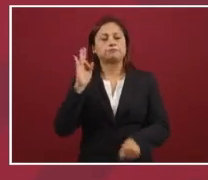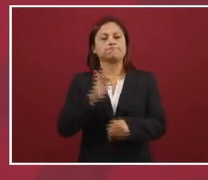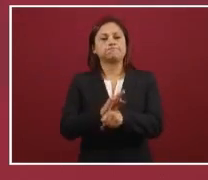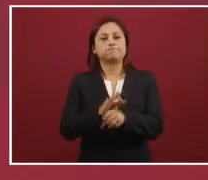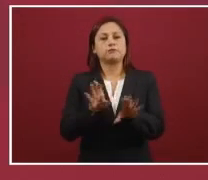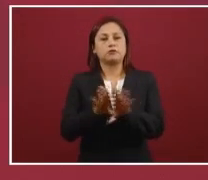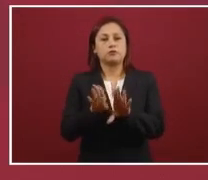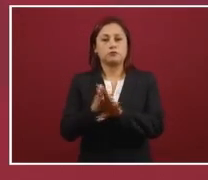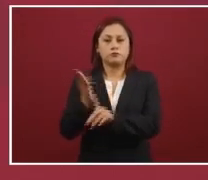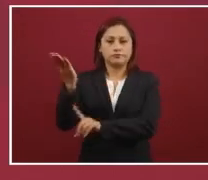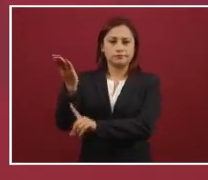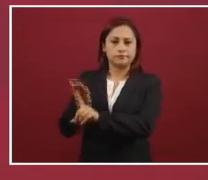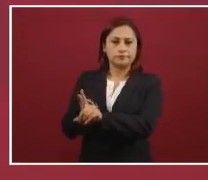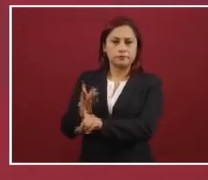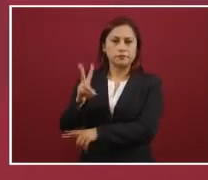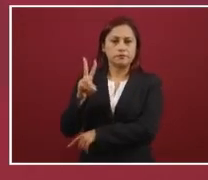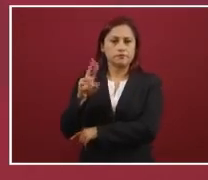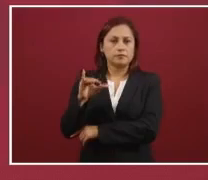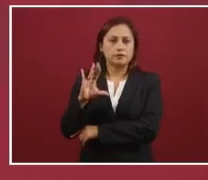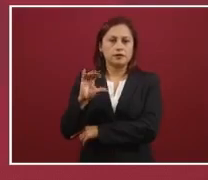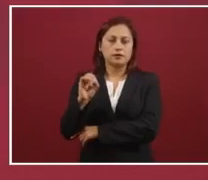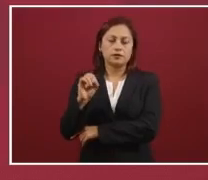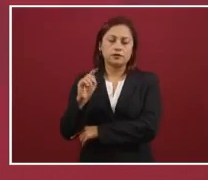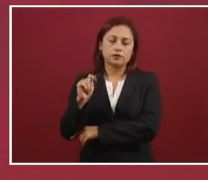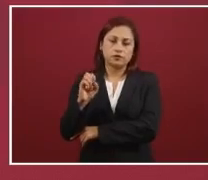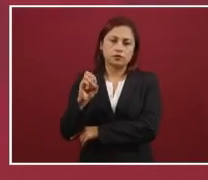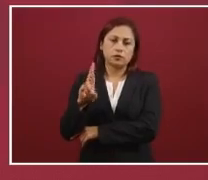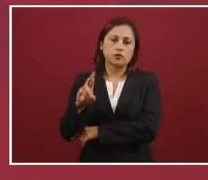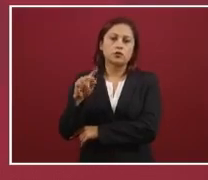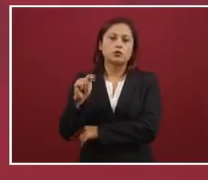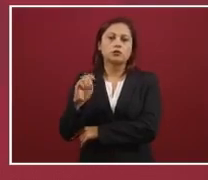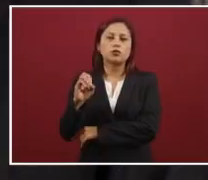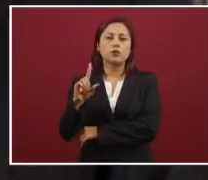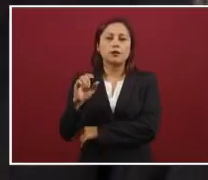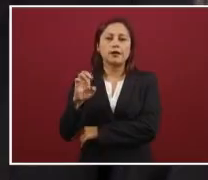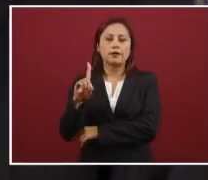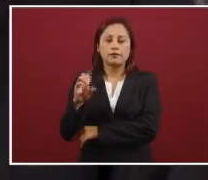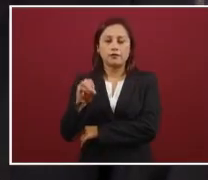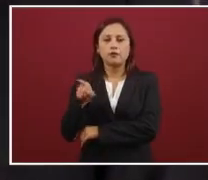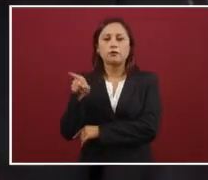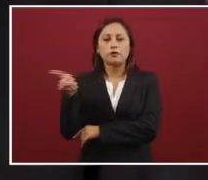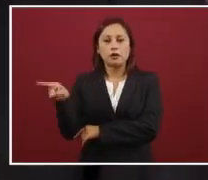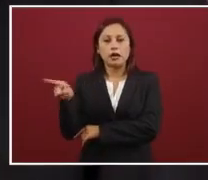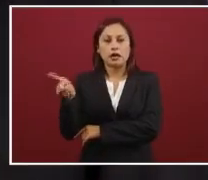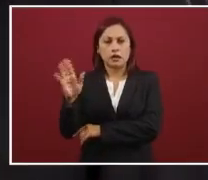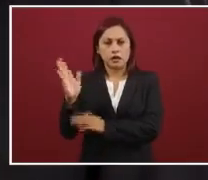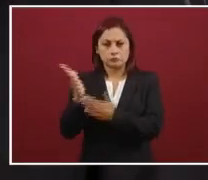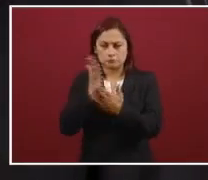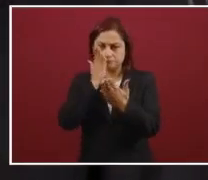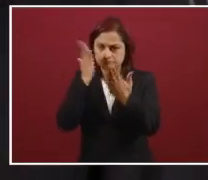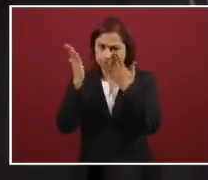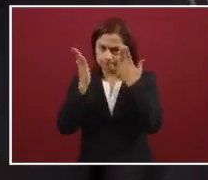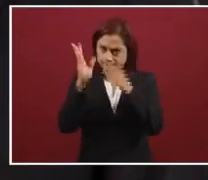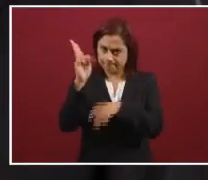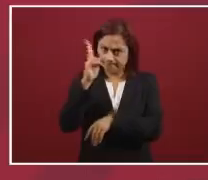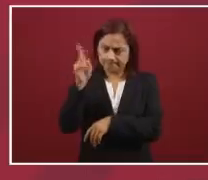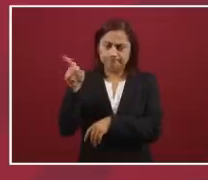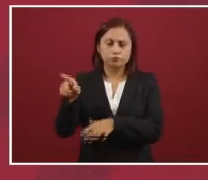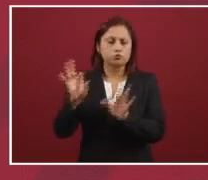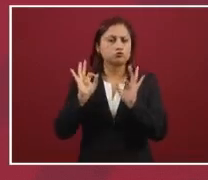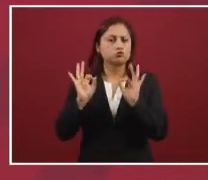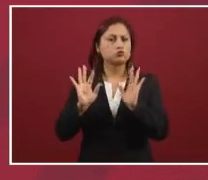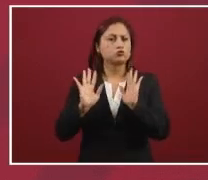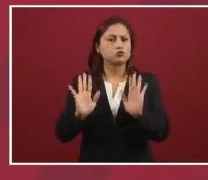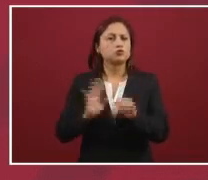Manuel Toledo, un hombre serio de la academia. Entonces, tiene toda la